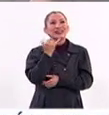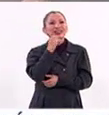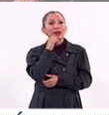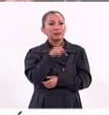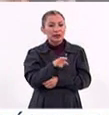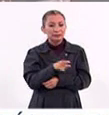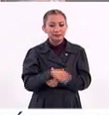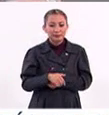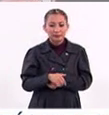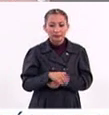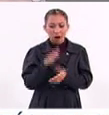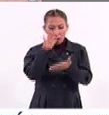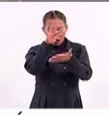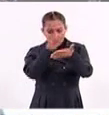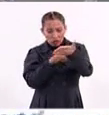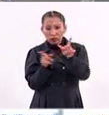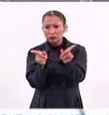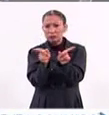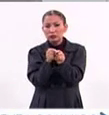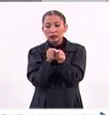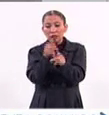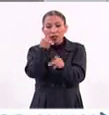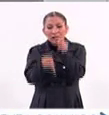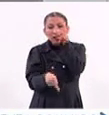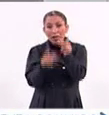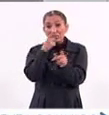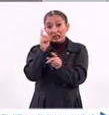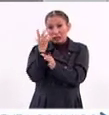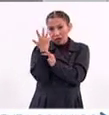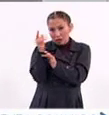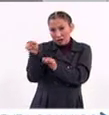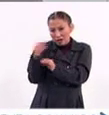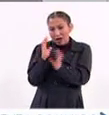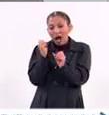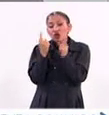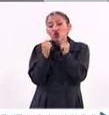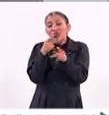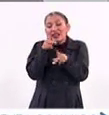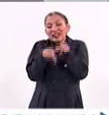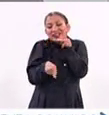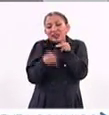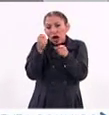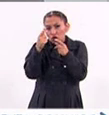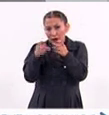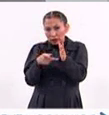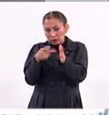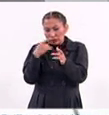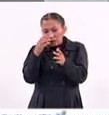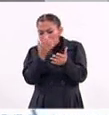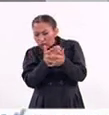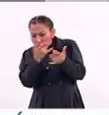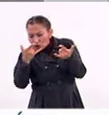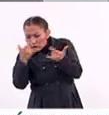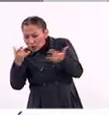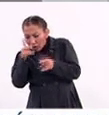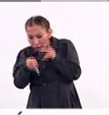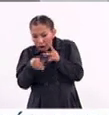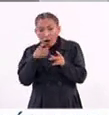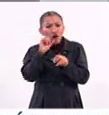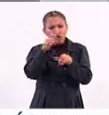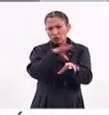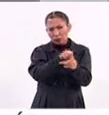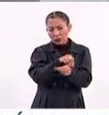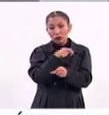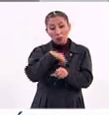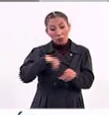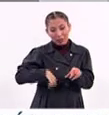son textos breves, truncos, como él dice en algunos casos. Pero hay otro que es